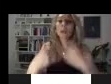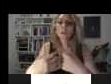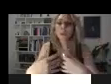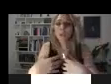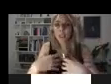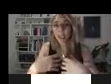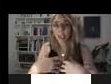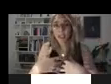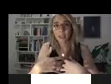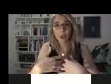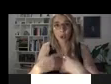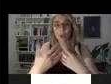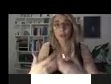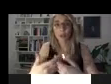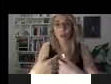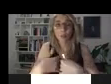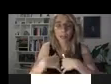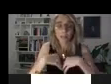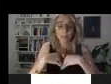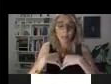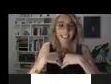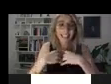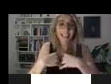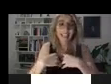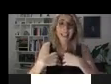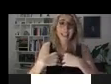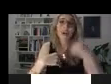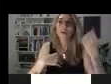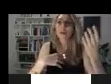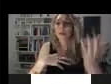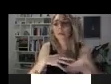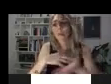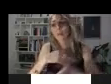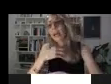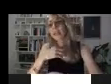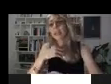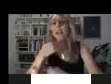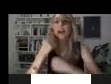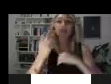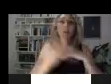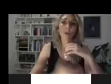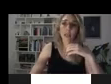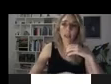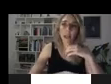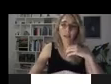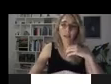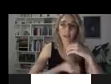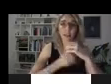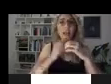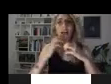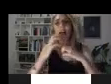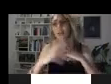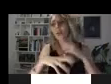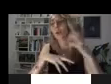Por supuesto que este concepto para pensar obras performáticas, obras de